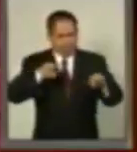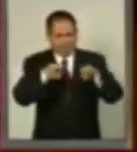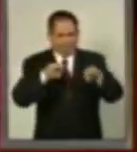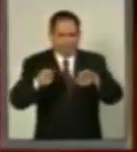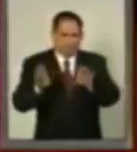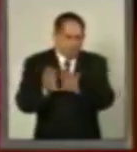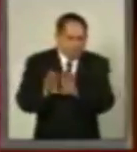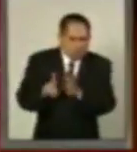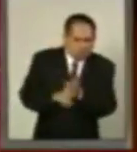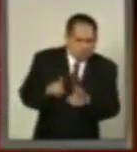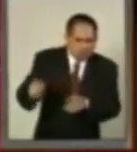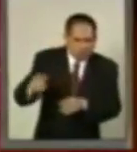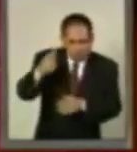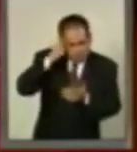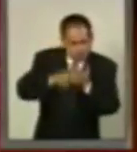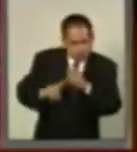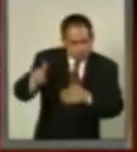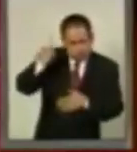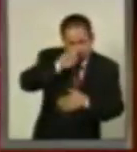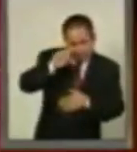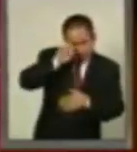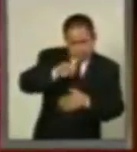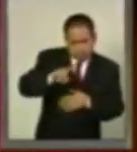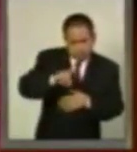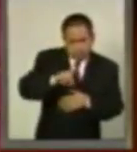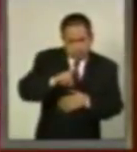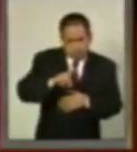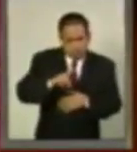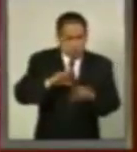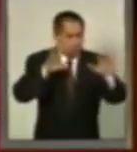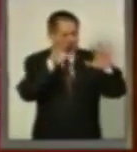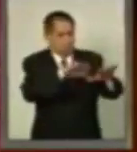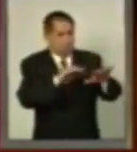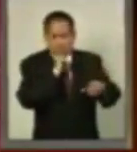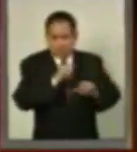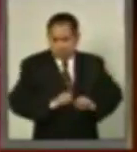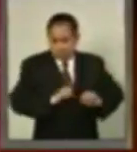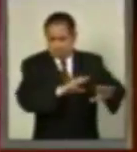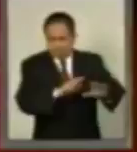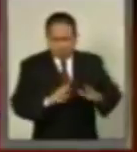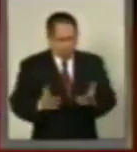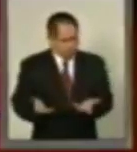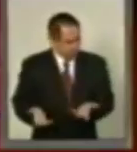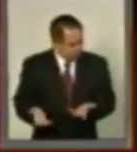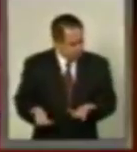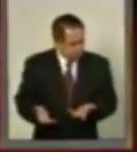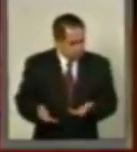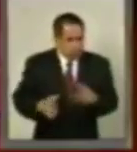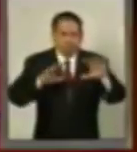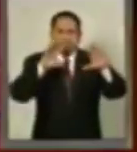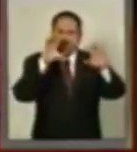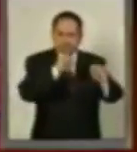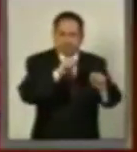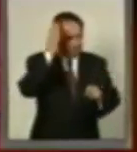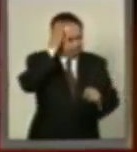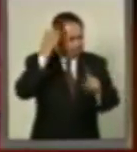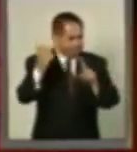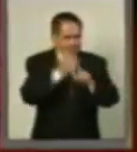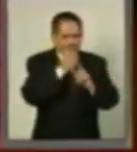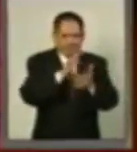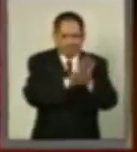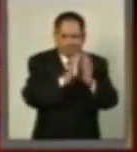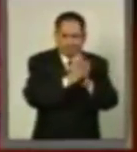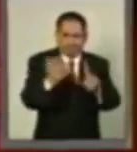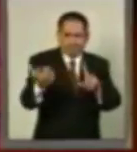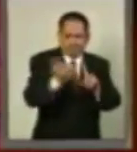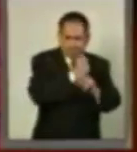esté sugiriendo que no debíamos de haberlos detenido. Yo lo que le digo es que no solo detenemos a los líderes y tengo cómo validarlo